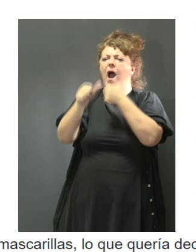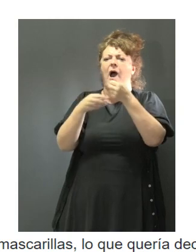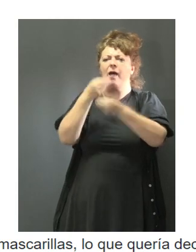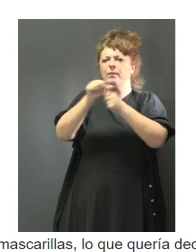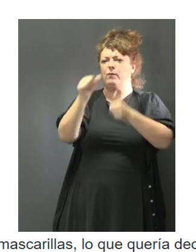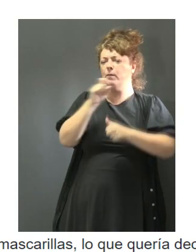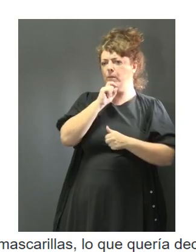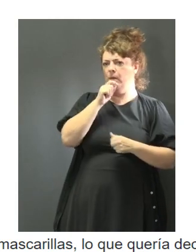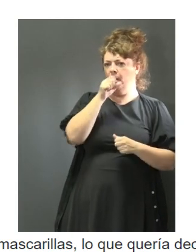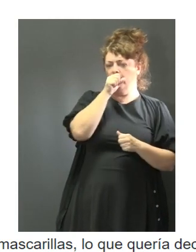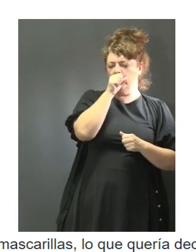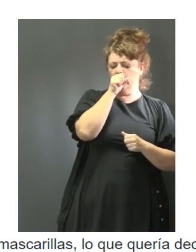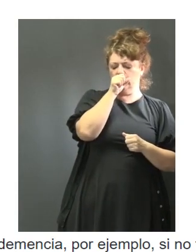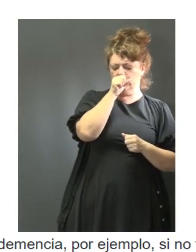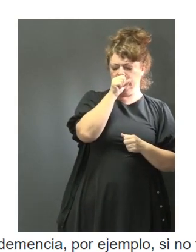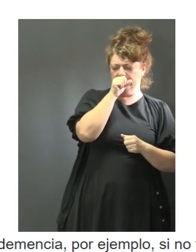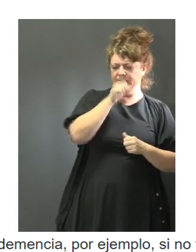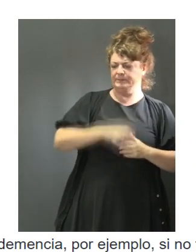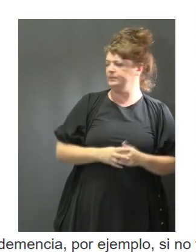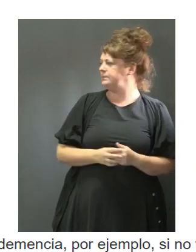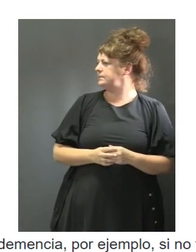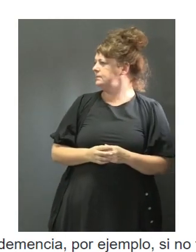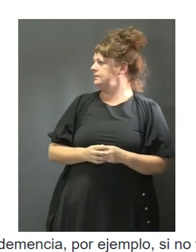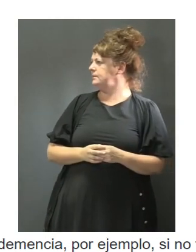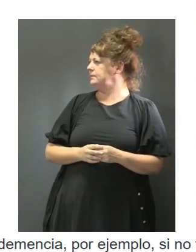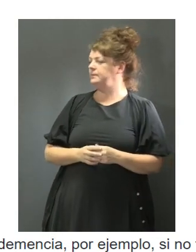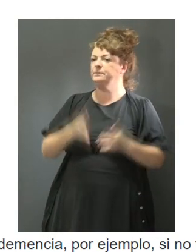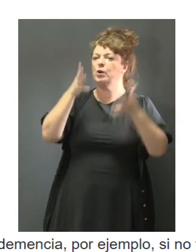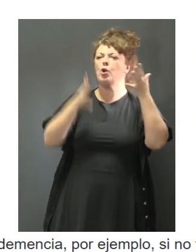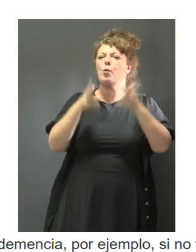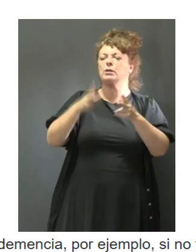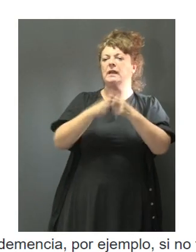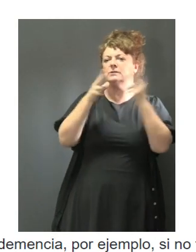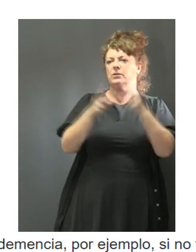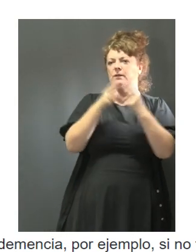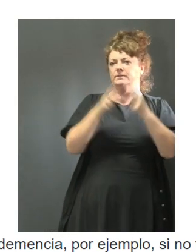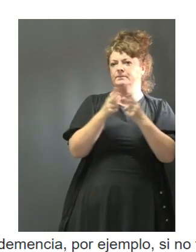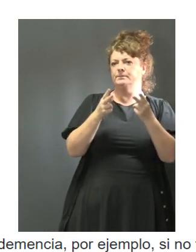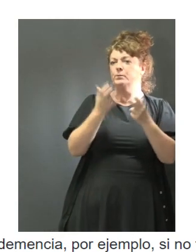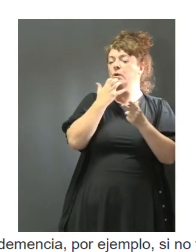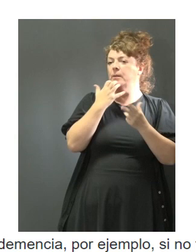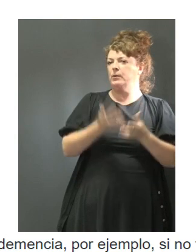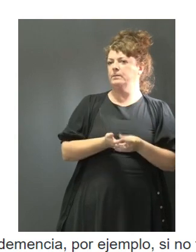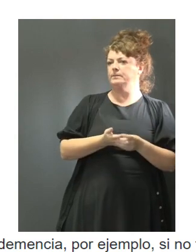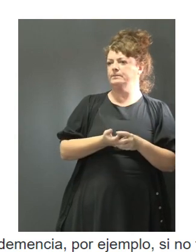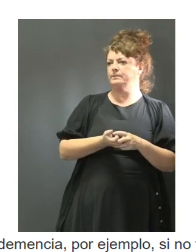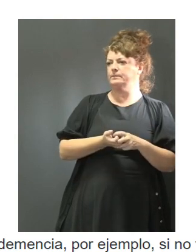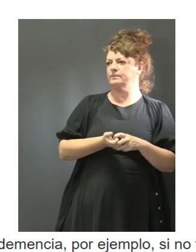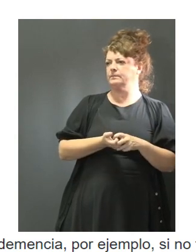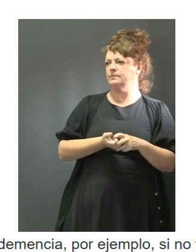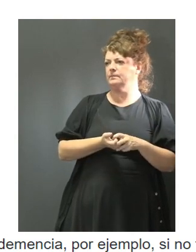en cuanto a las tecnologías que están ahora pensando, bueno, yo creo que esta de la robótica social en el sentido de,